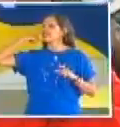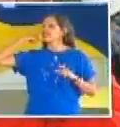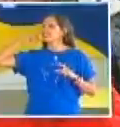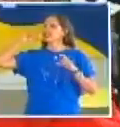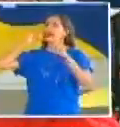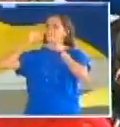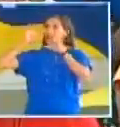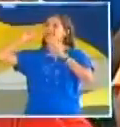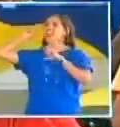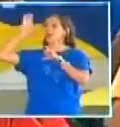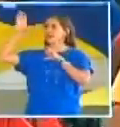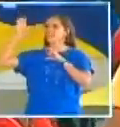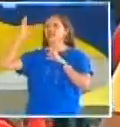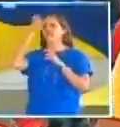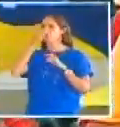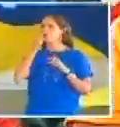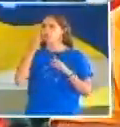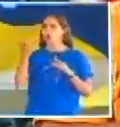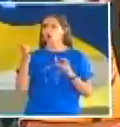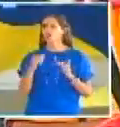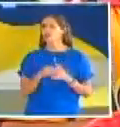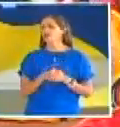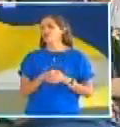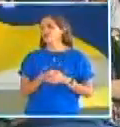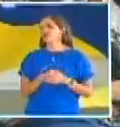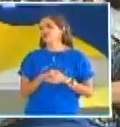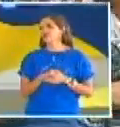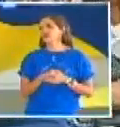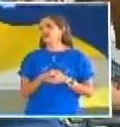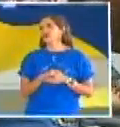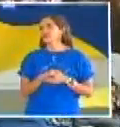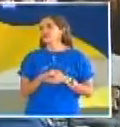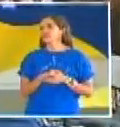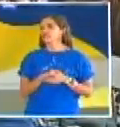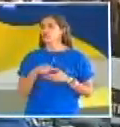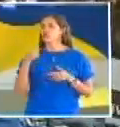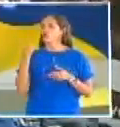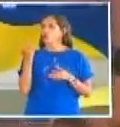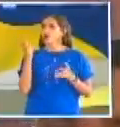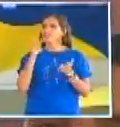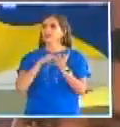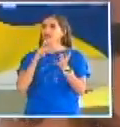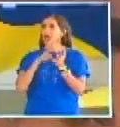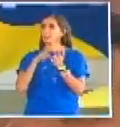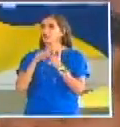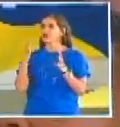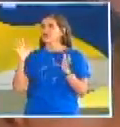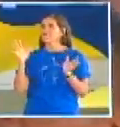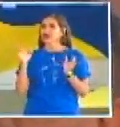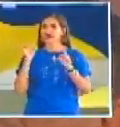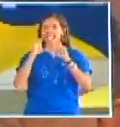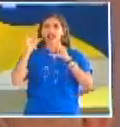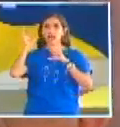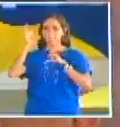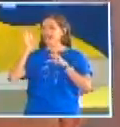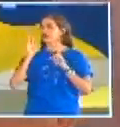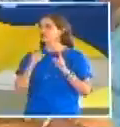Carnet de la patria, mira qué hermosura esta creación. ¿Cuántos llevamos ya, Osorio, carnet de la